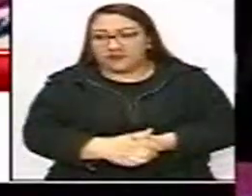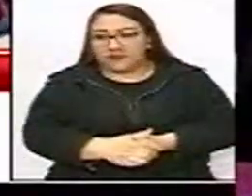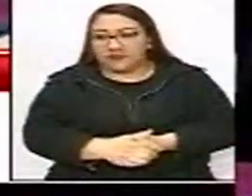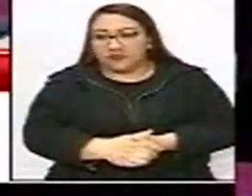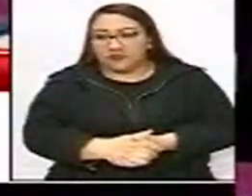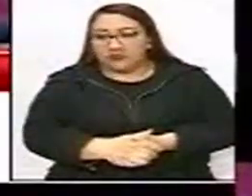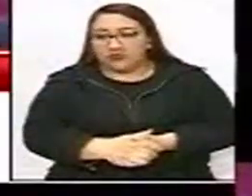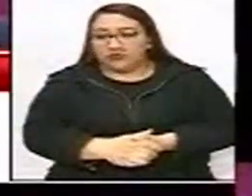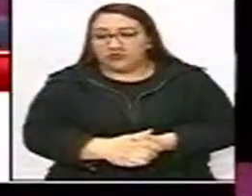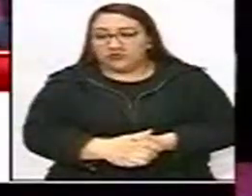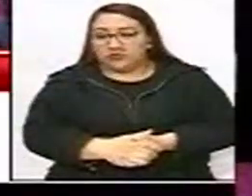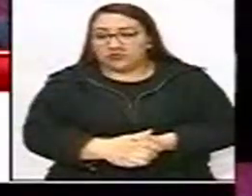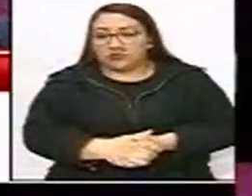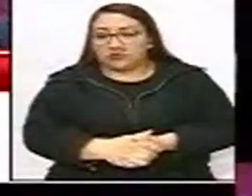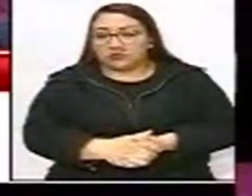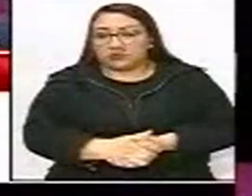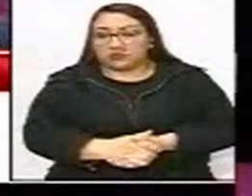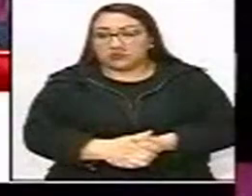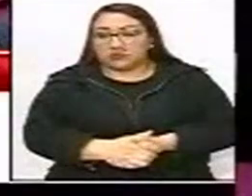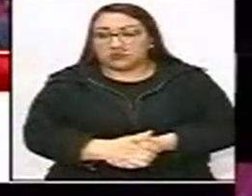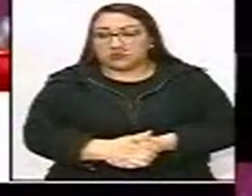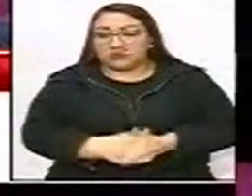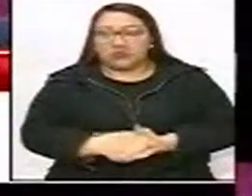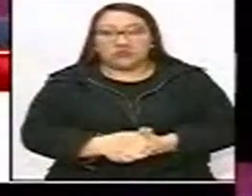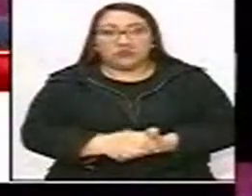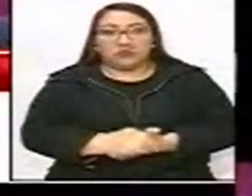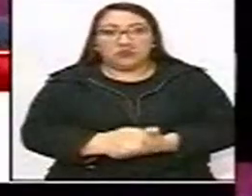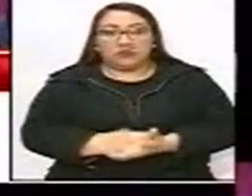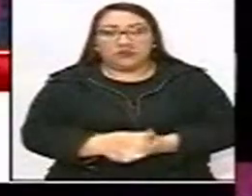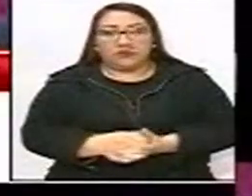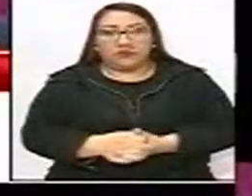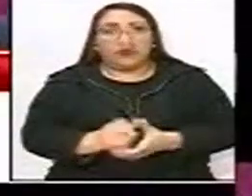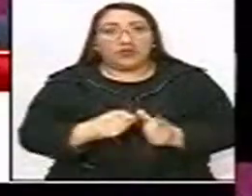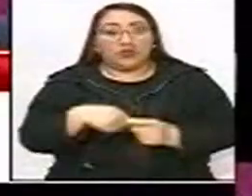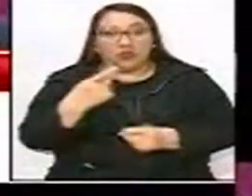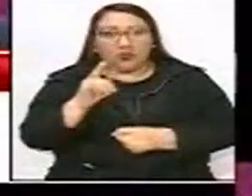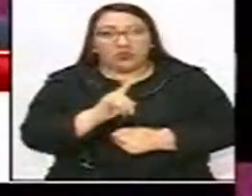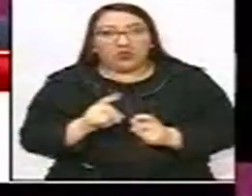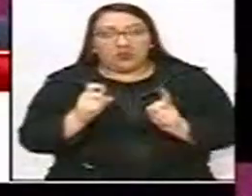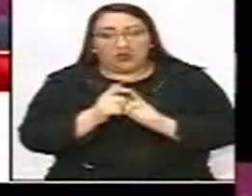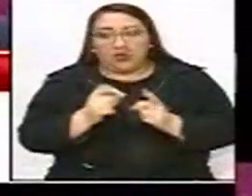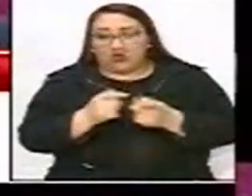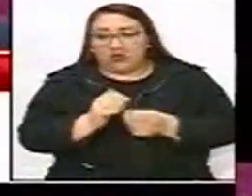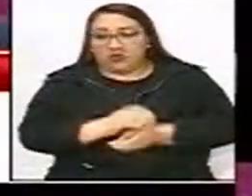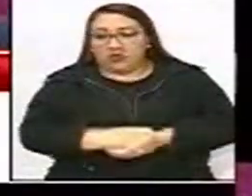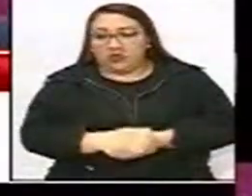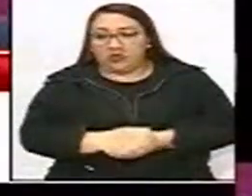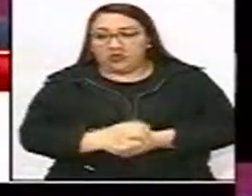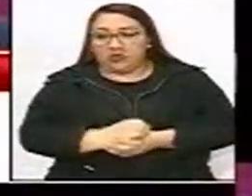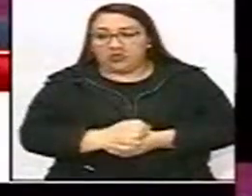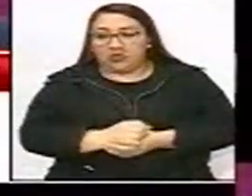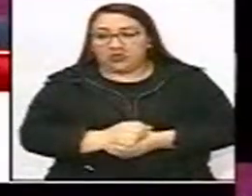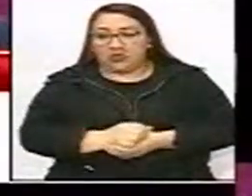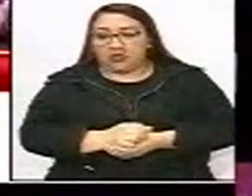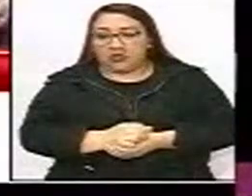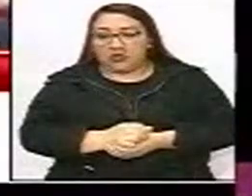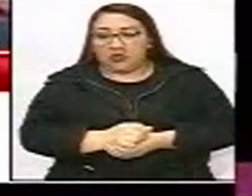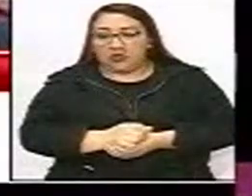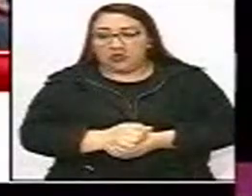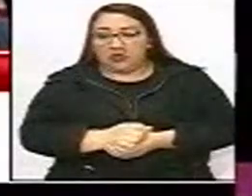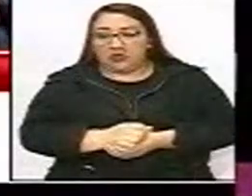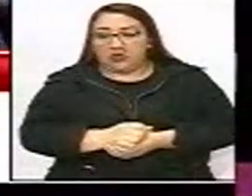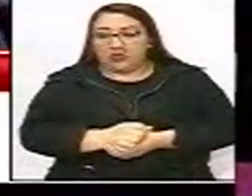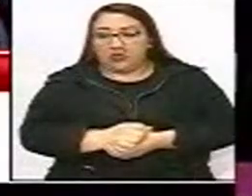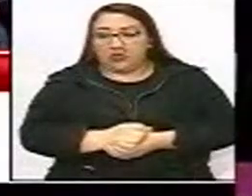presidente. Bueno, en ese sentido, damos uso de la palabra a la congresista Alejandra Lamas. Señor presidente. Muchas